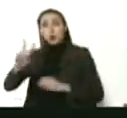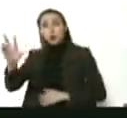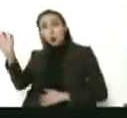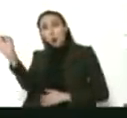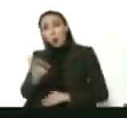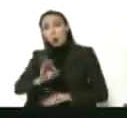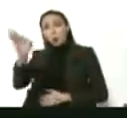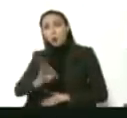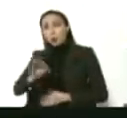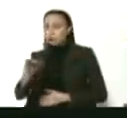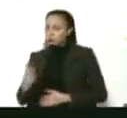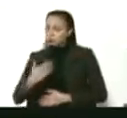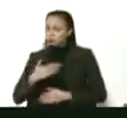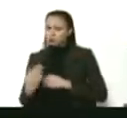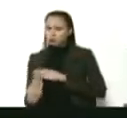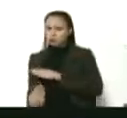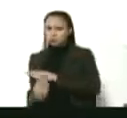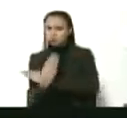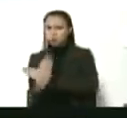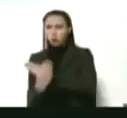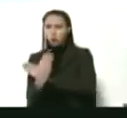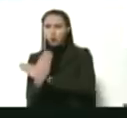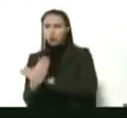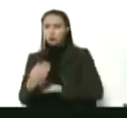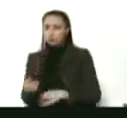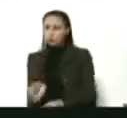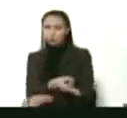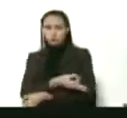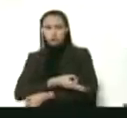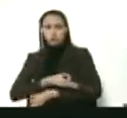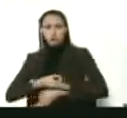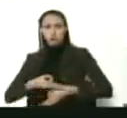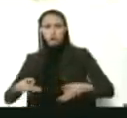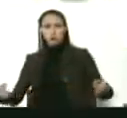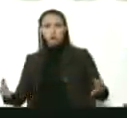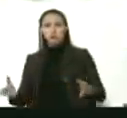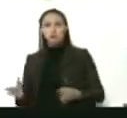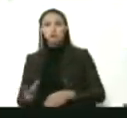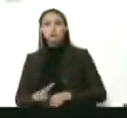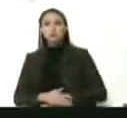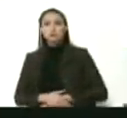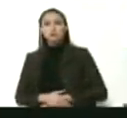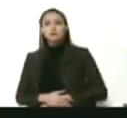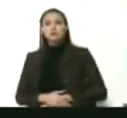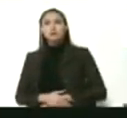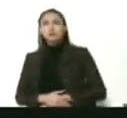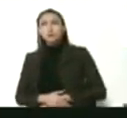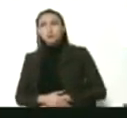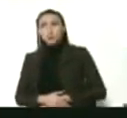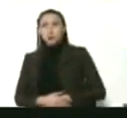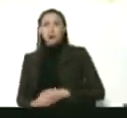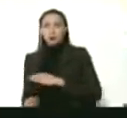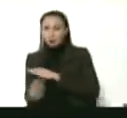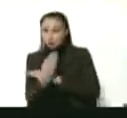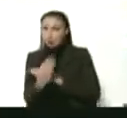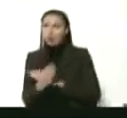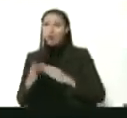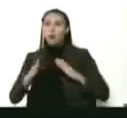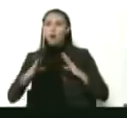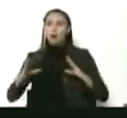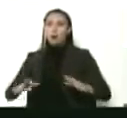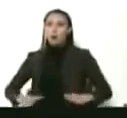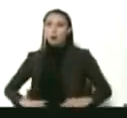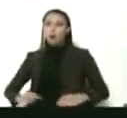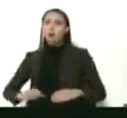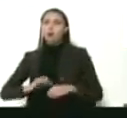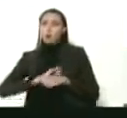92% de protección, de efectividad, llaman de inmunización, o sea